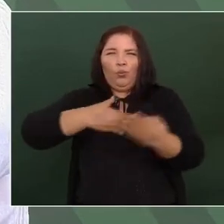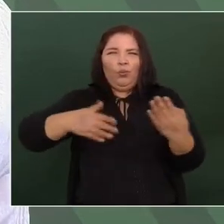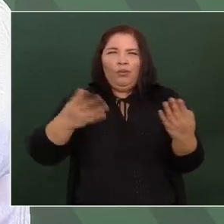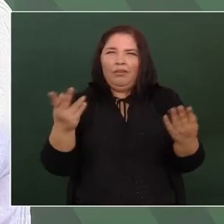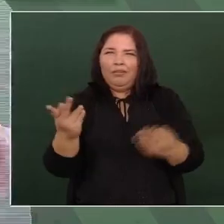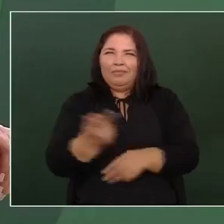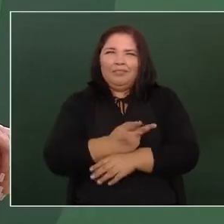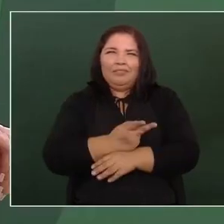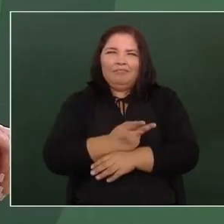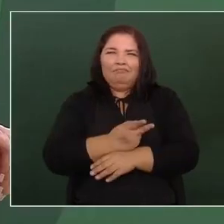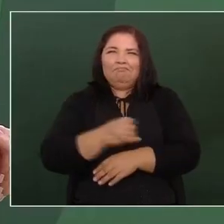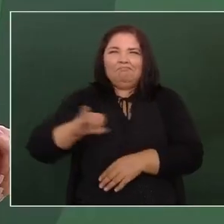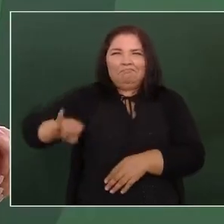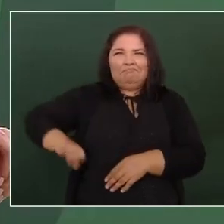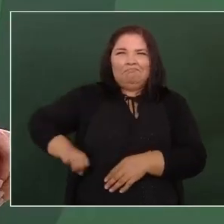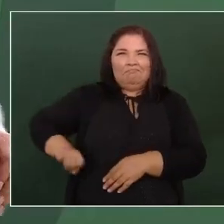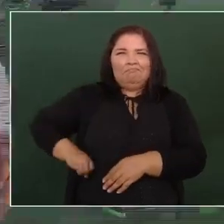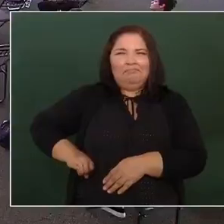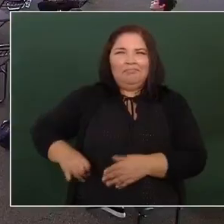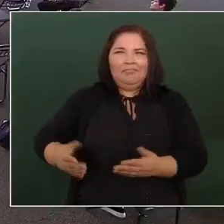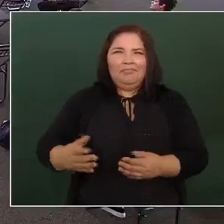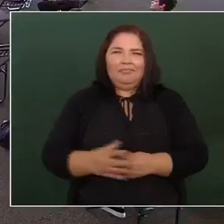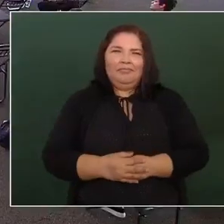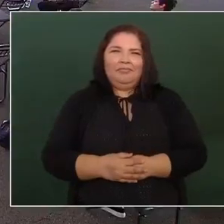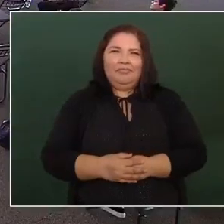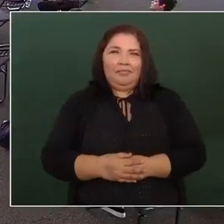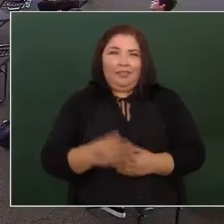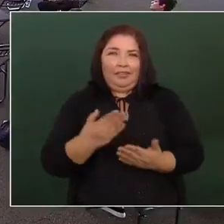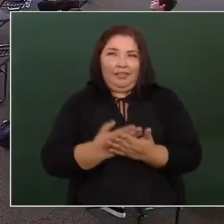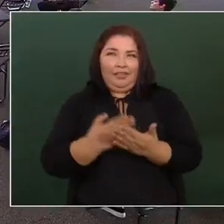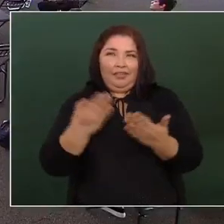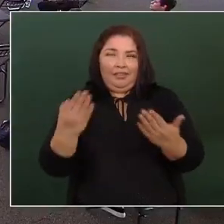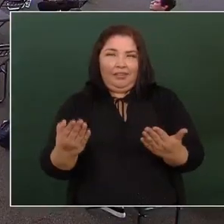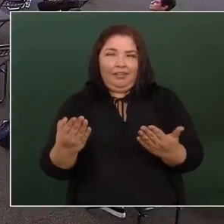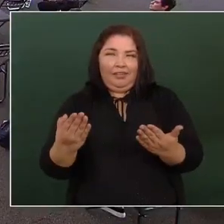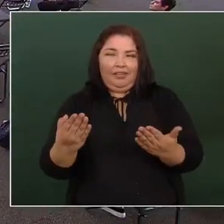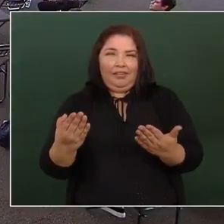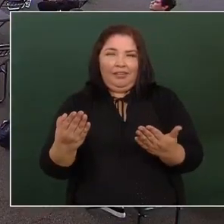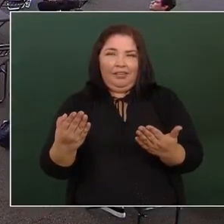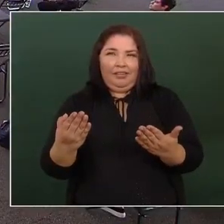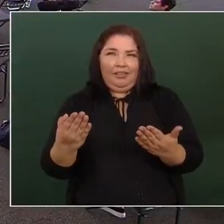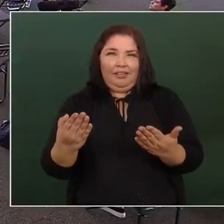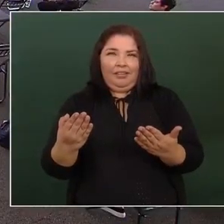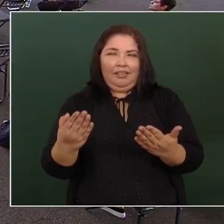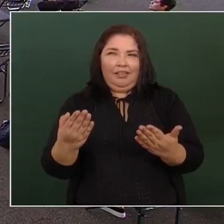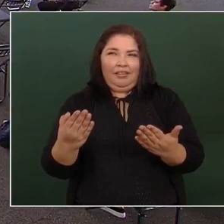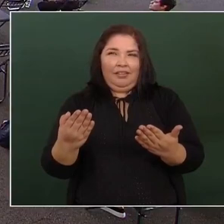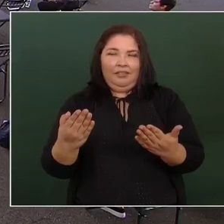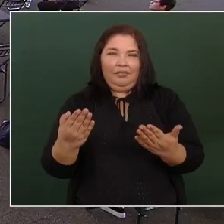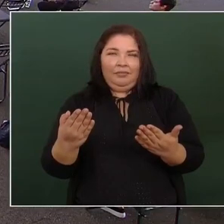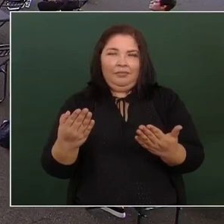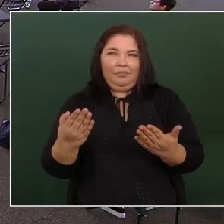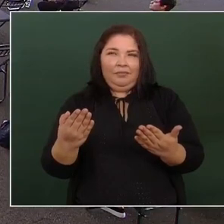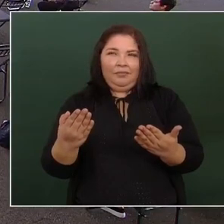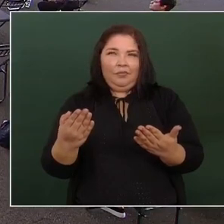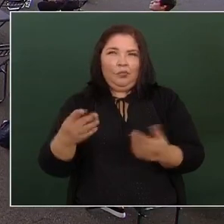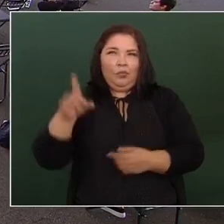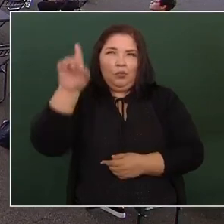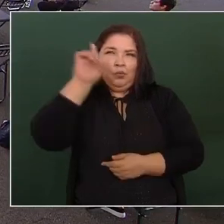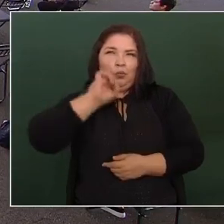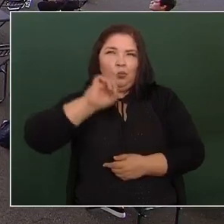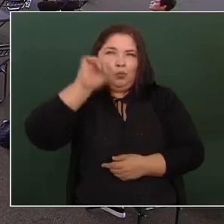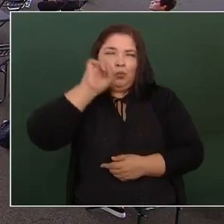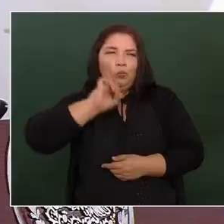Muy interesante. Ahora, no sé si encontraron. Es una señora que